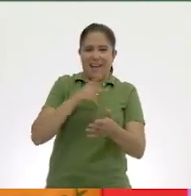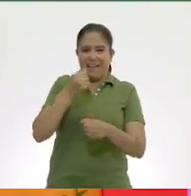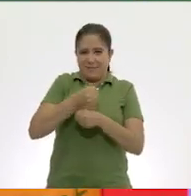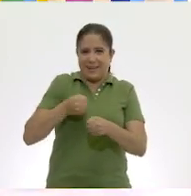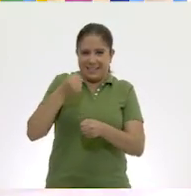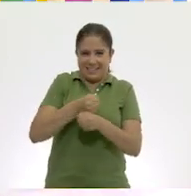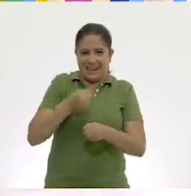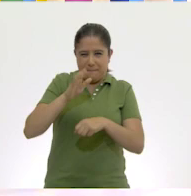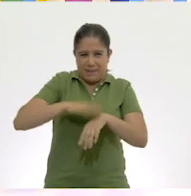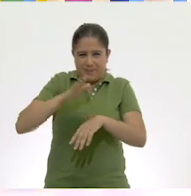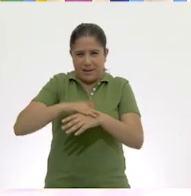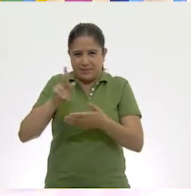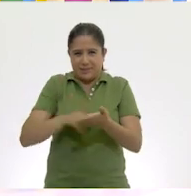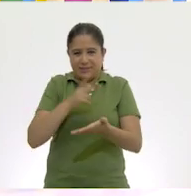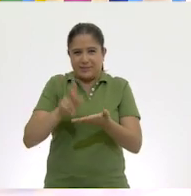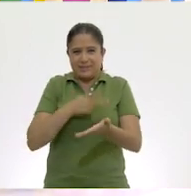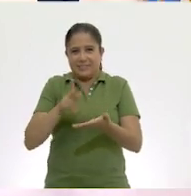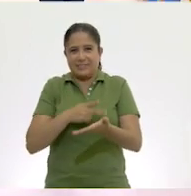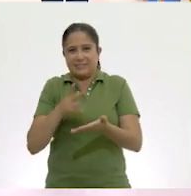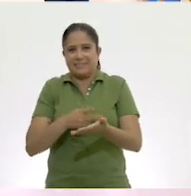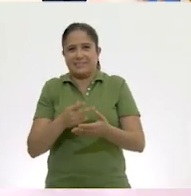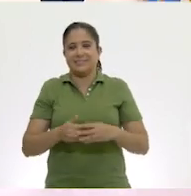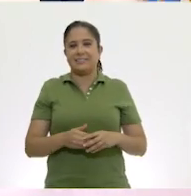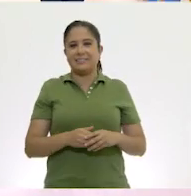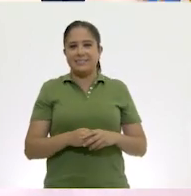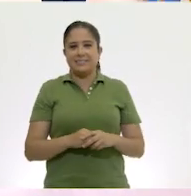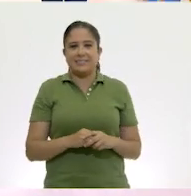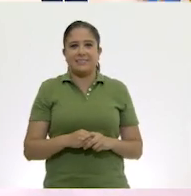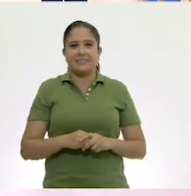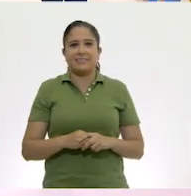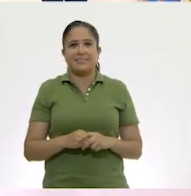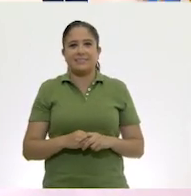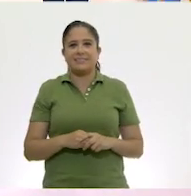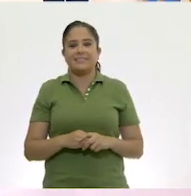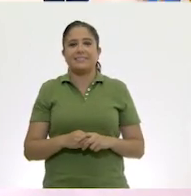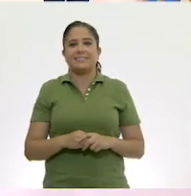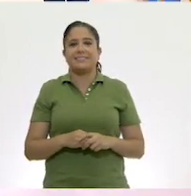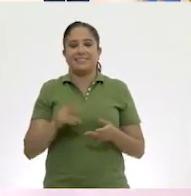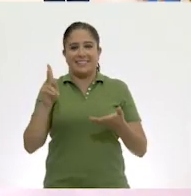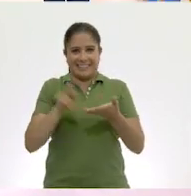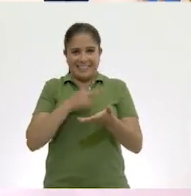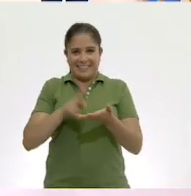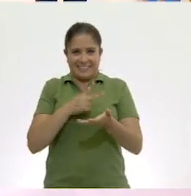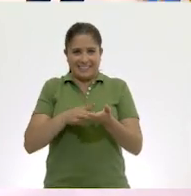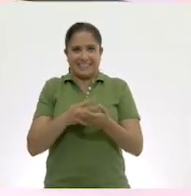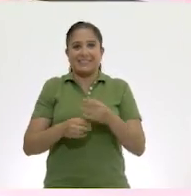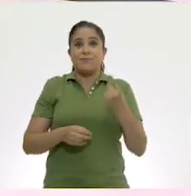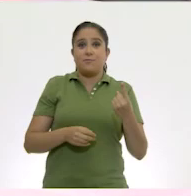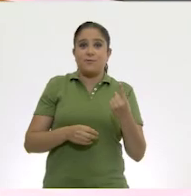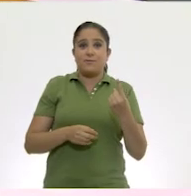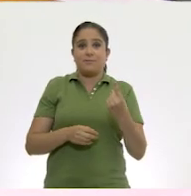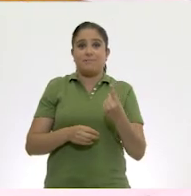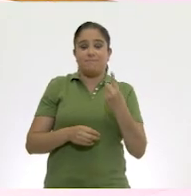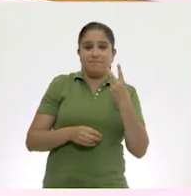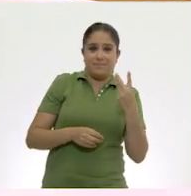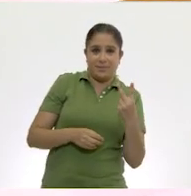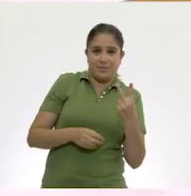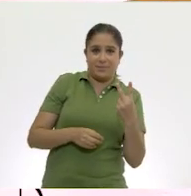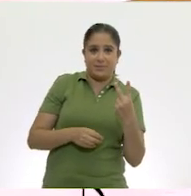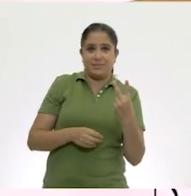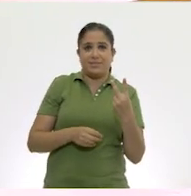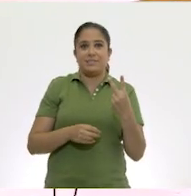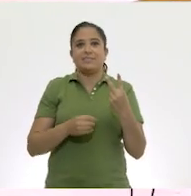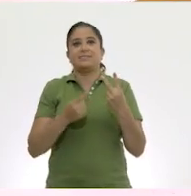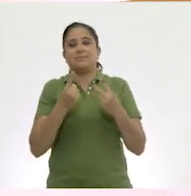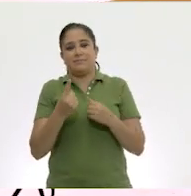practicar practicamos otra vez me parece muy bien lo que dijera empezamos a través sí 23 12